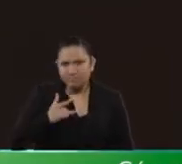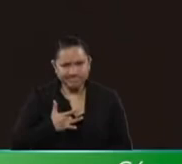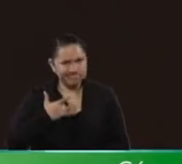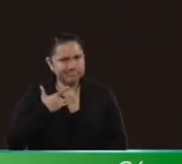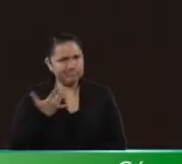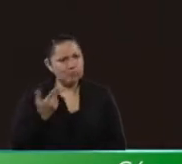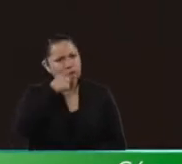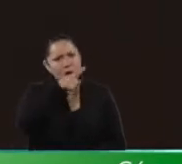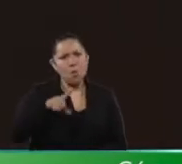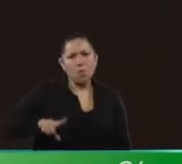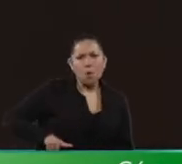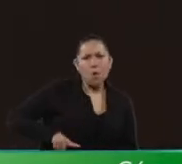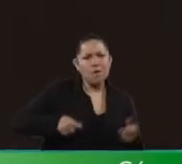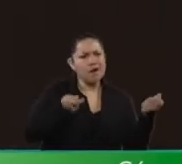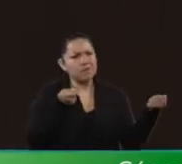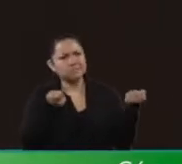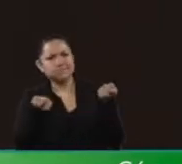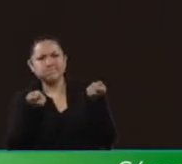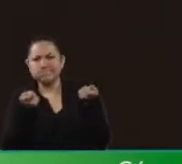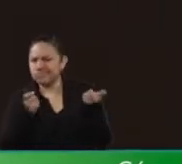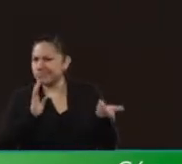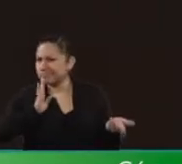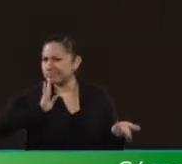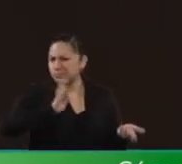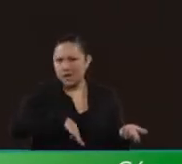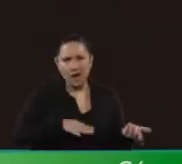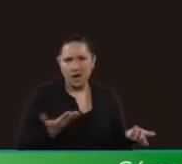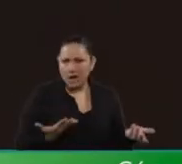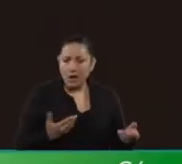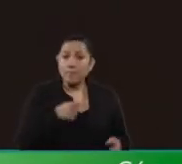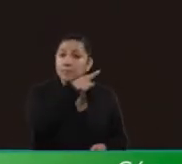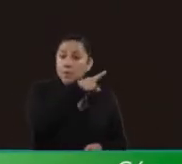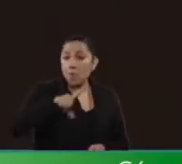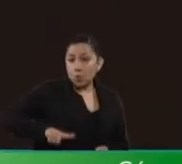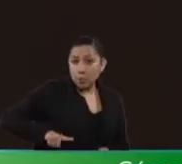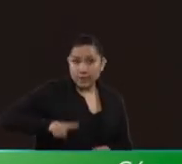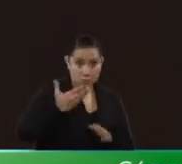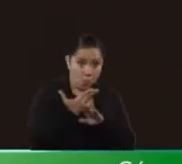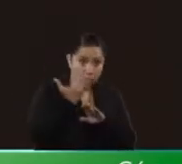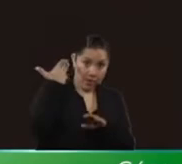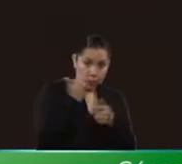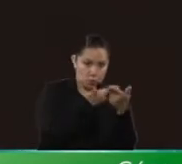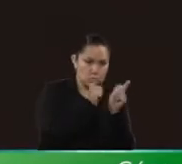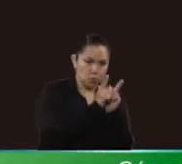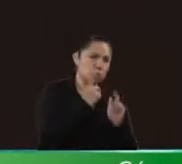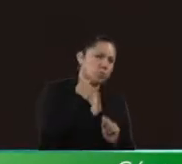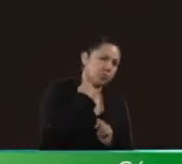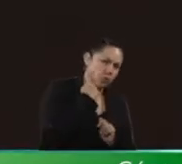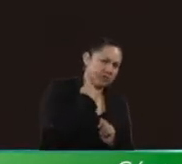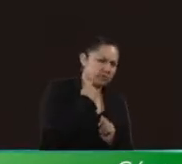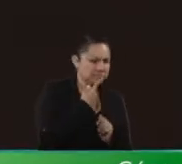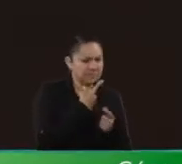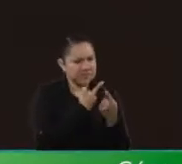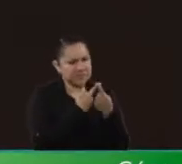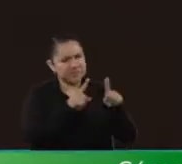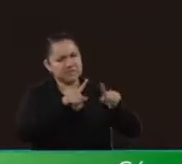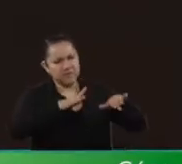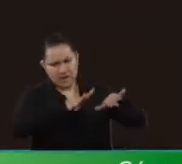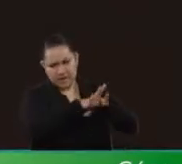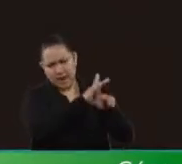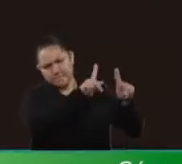del país. La alternancia en el poder no vino acompañada del bienestar como tanto pregonan.